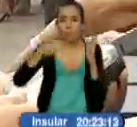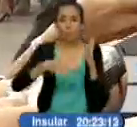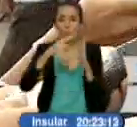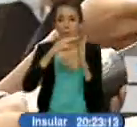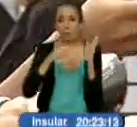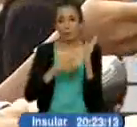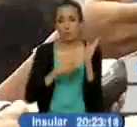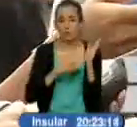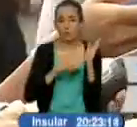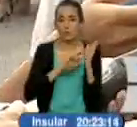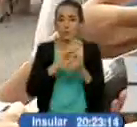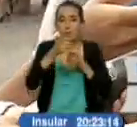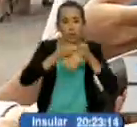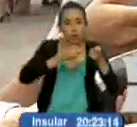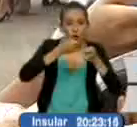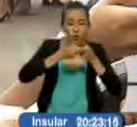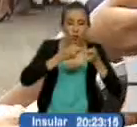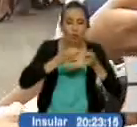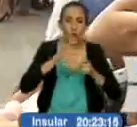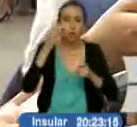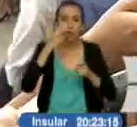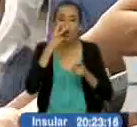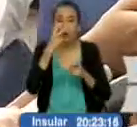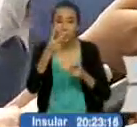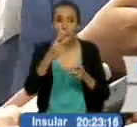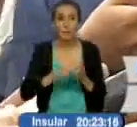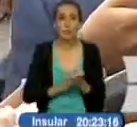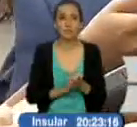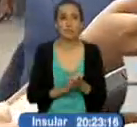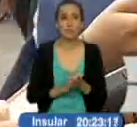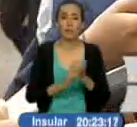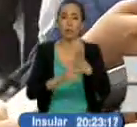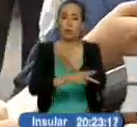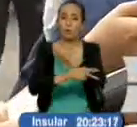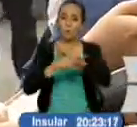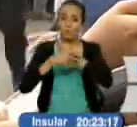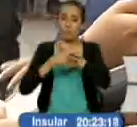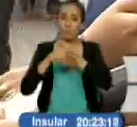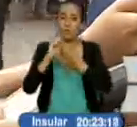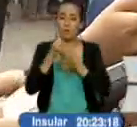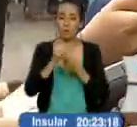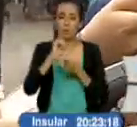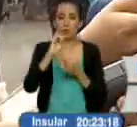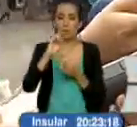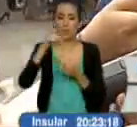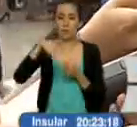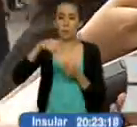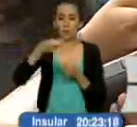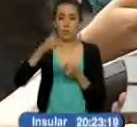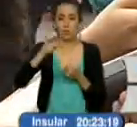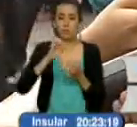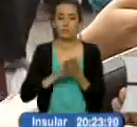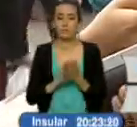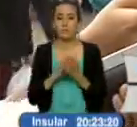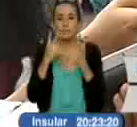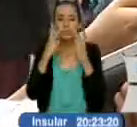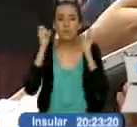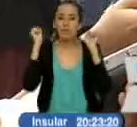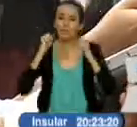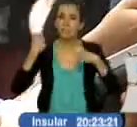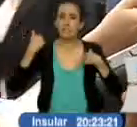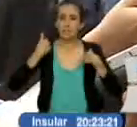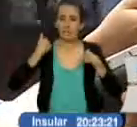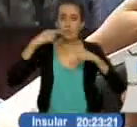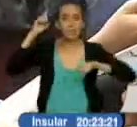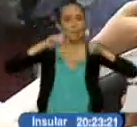a la concesión del bloque Singe contiene un conjunto de observaciones de las que se